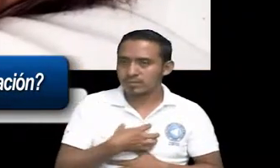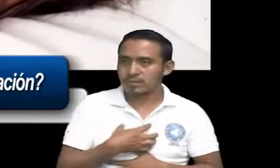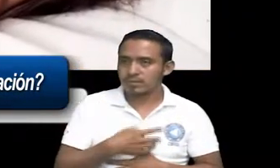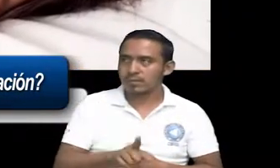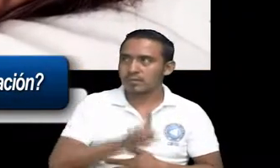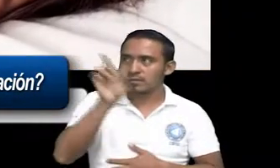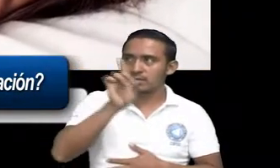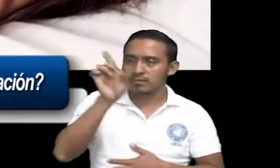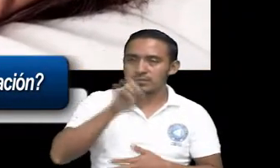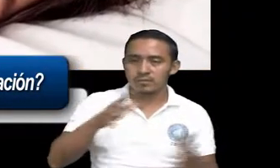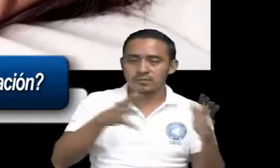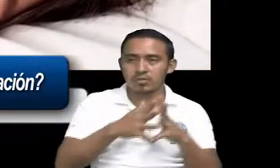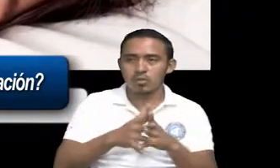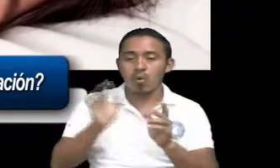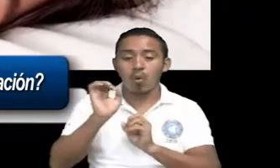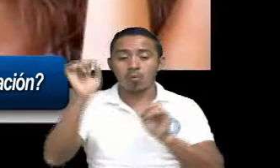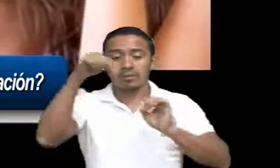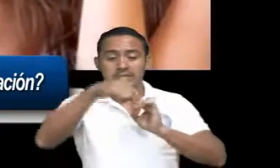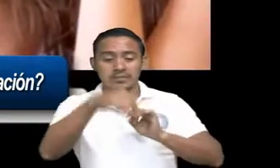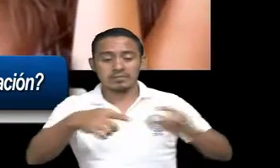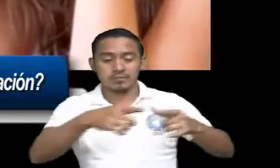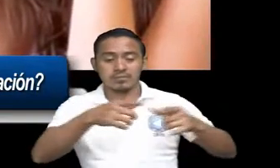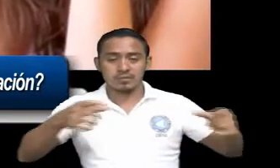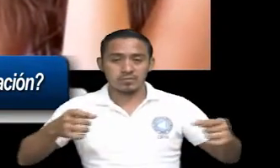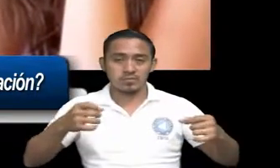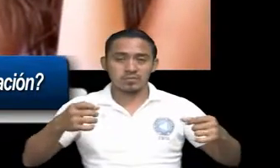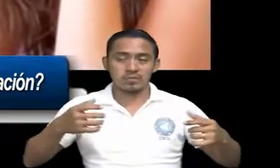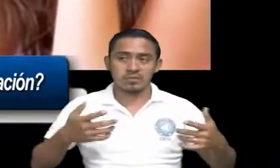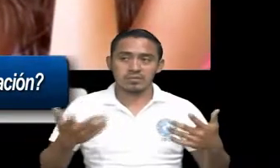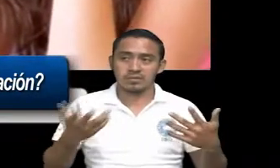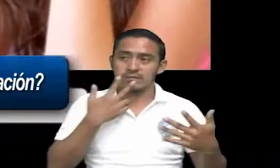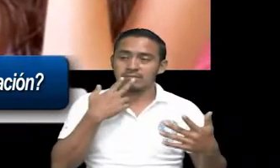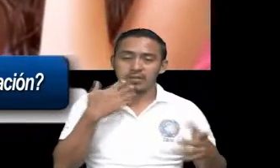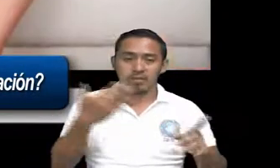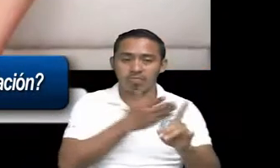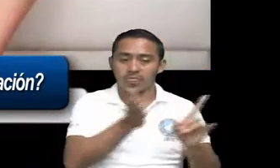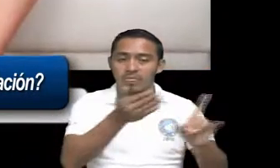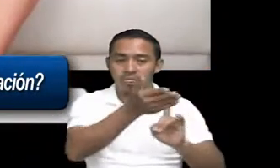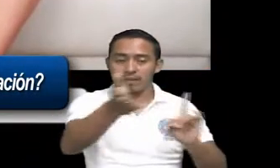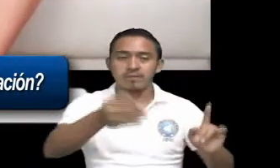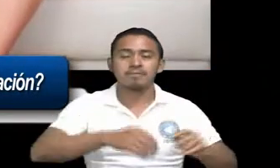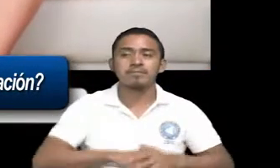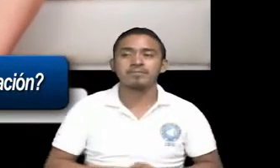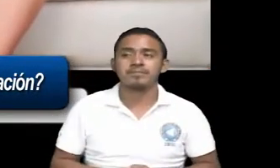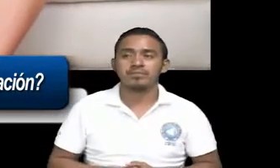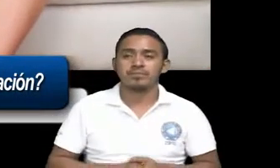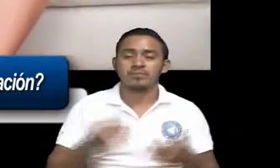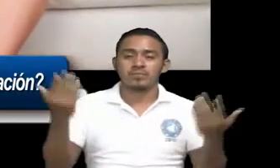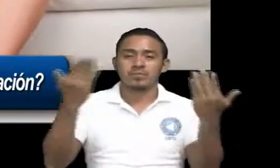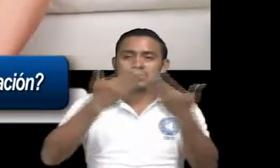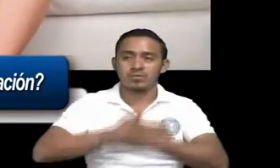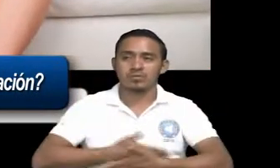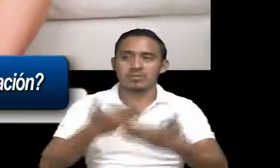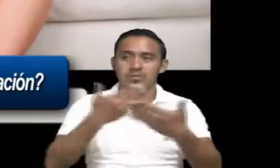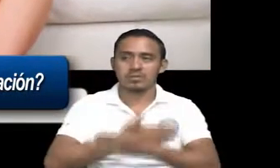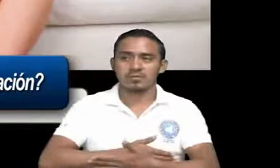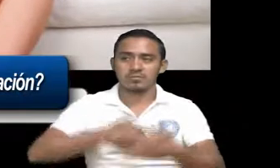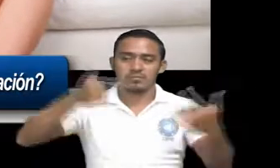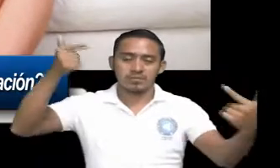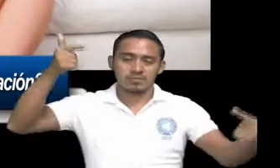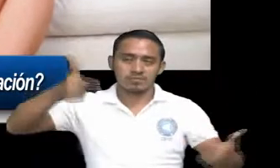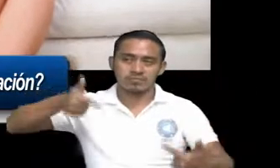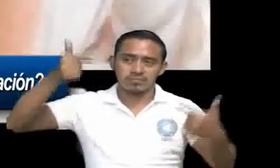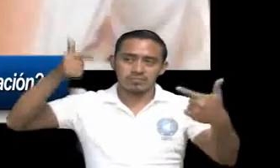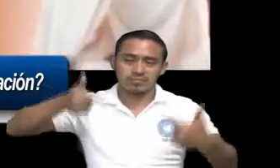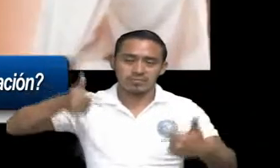está allá o de aquella que está aquí no me está siendo infiel? Entonces todas las noches se llaman por